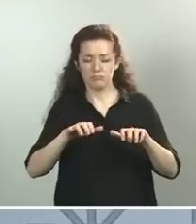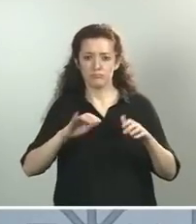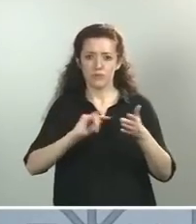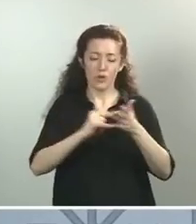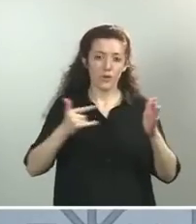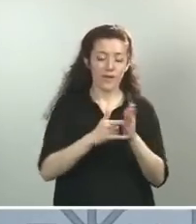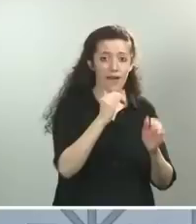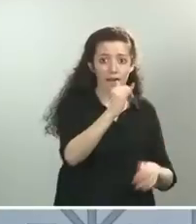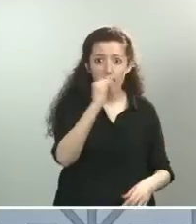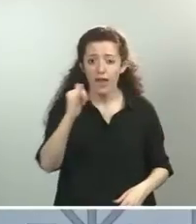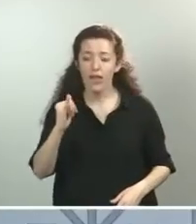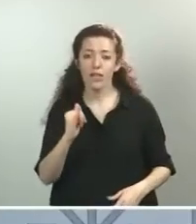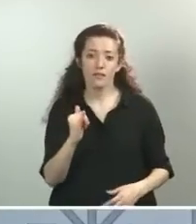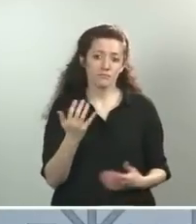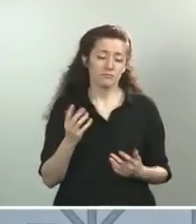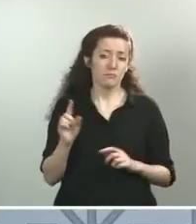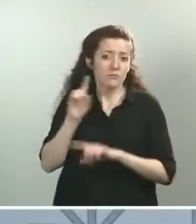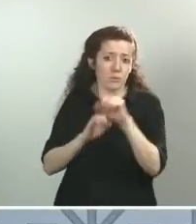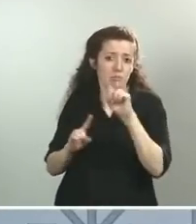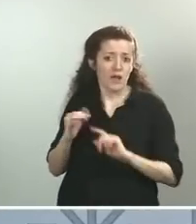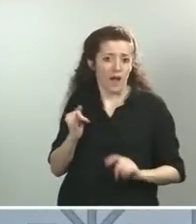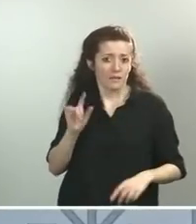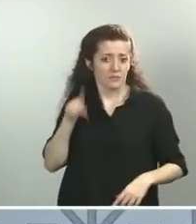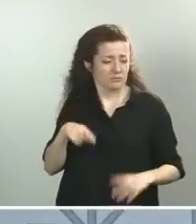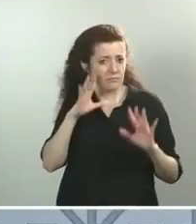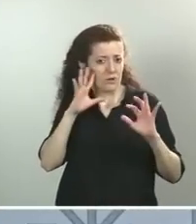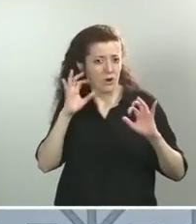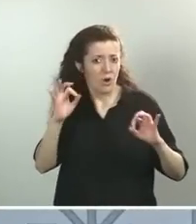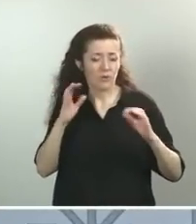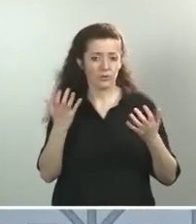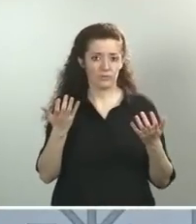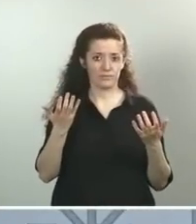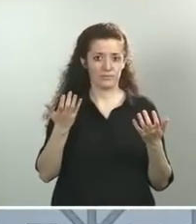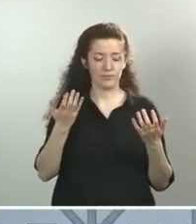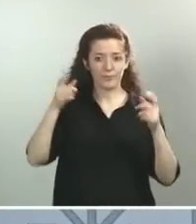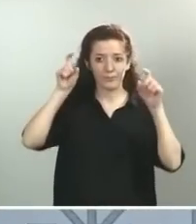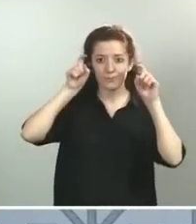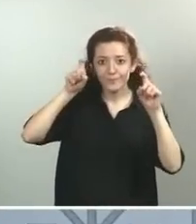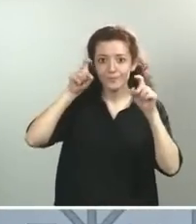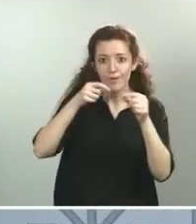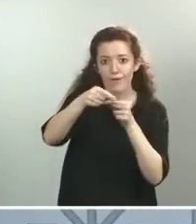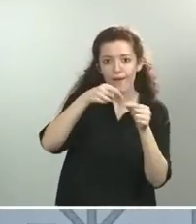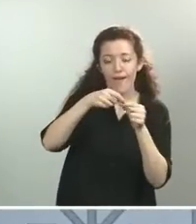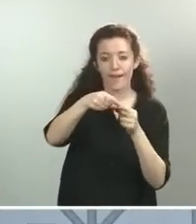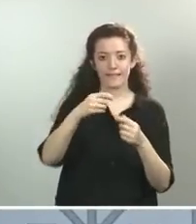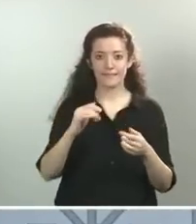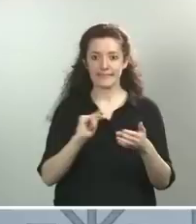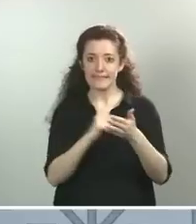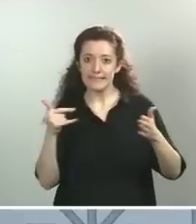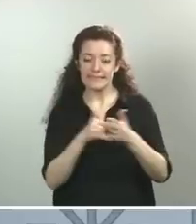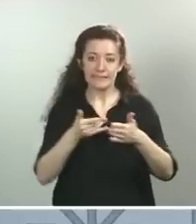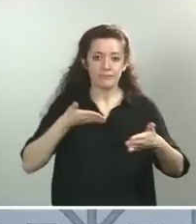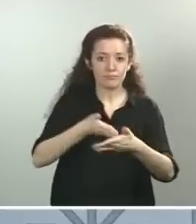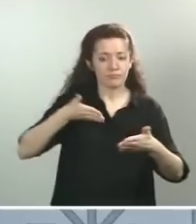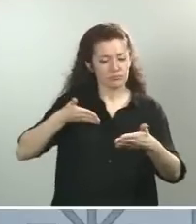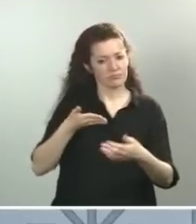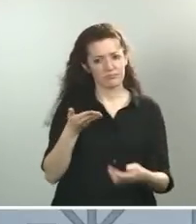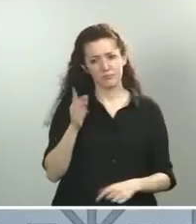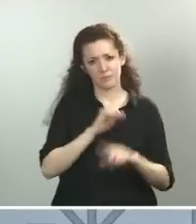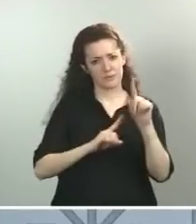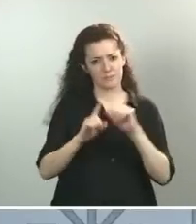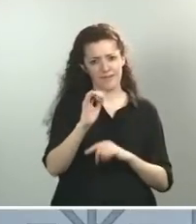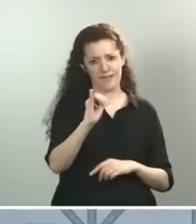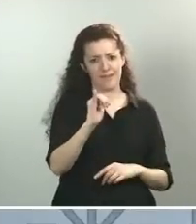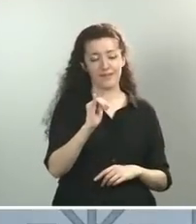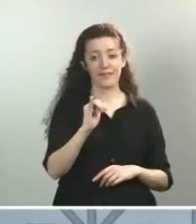enseñanza online e aos medios tecnológicos, pero estes problemas son os que, realmente, as universidades están intentando